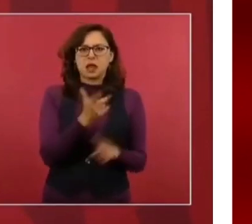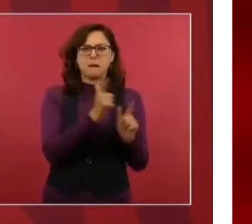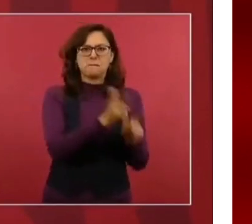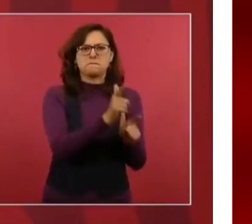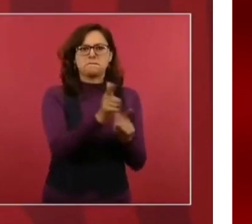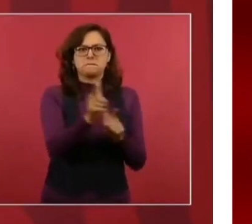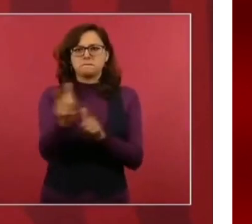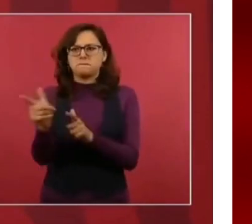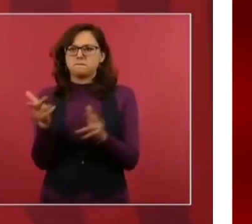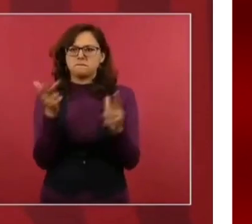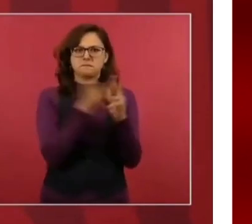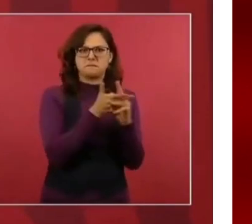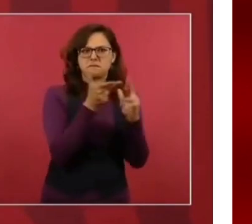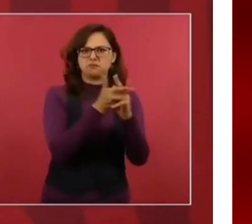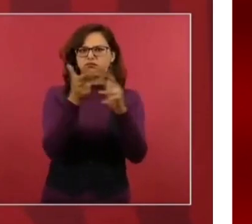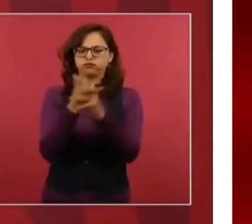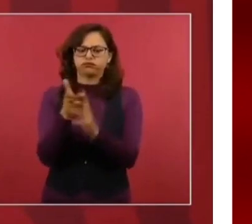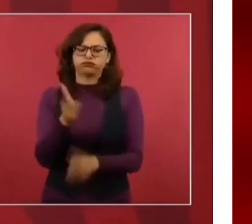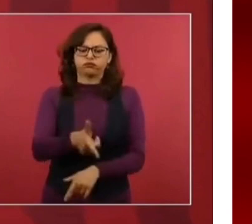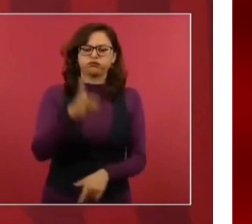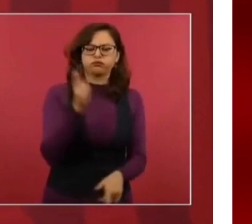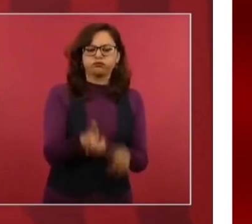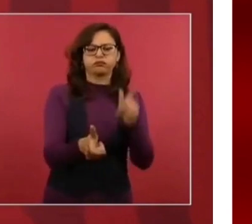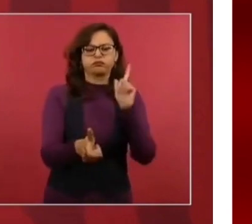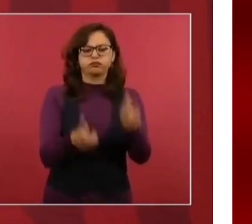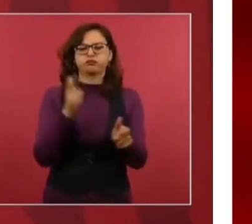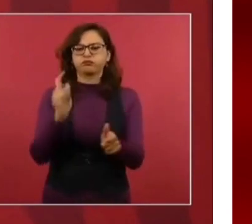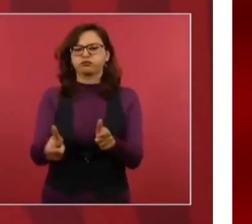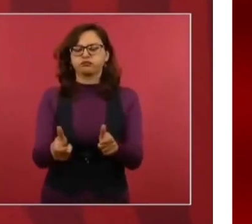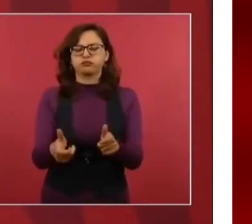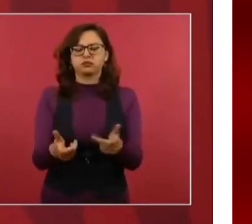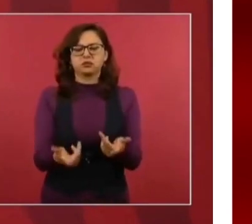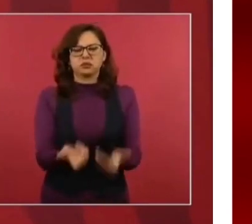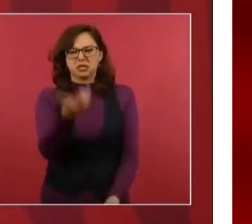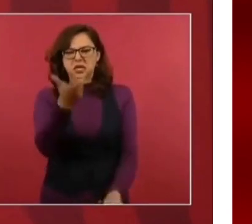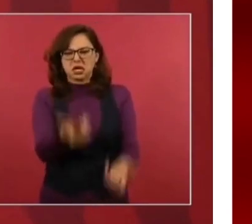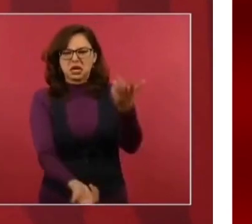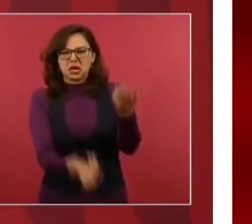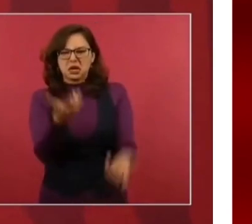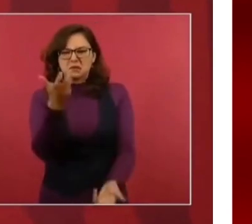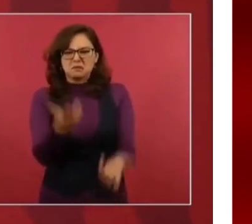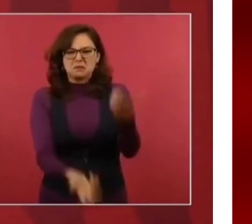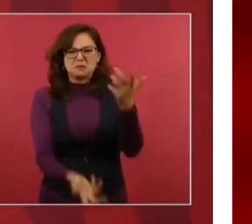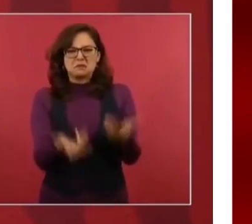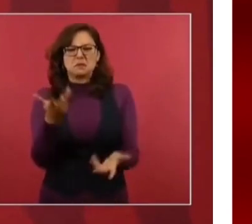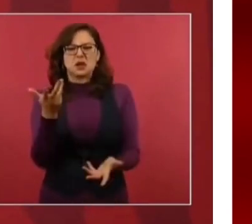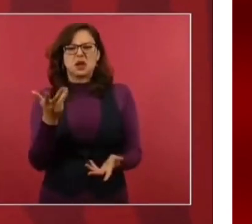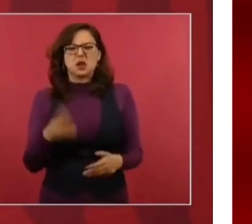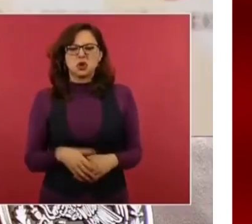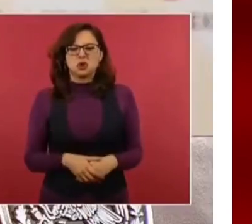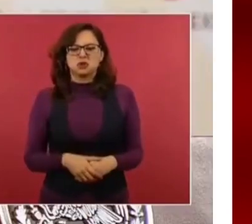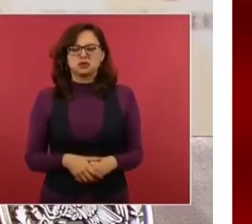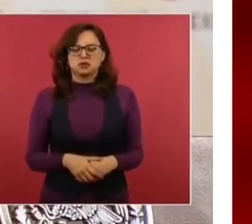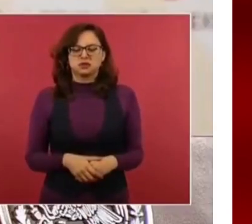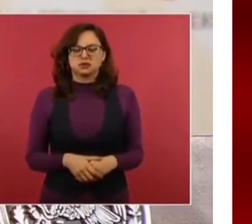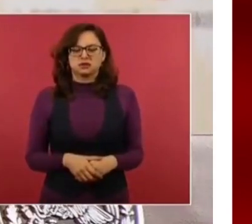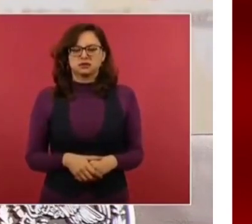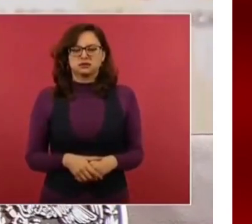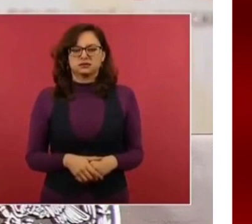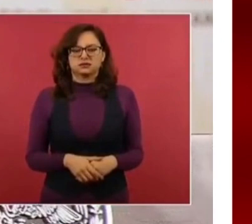es el mátalos en caliente qué malos con leña verde en el zócalo